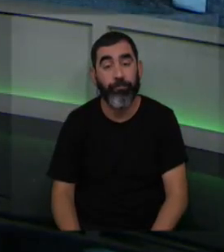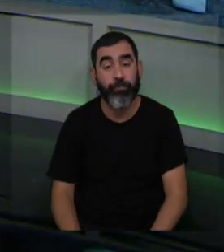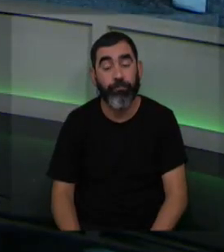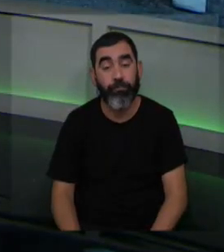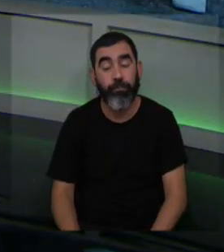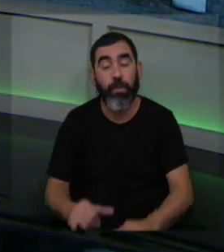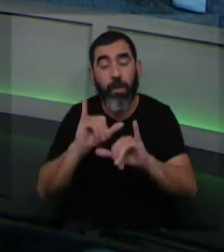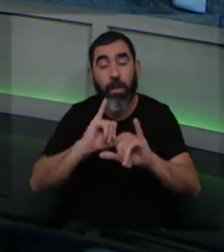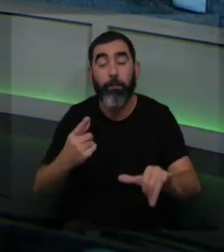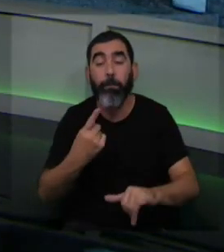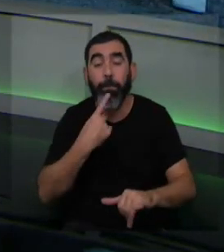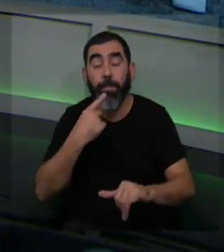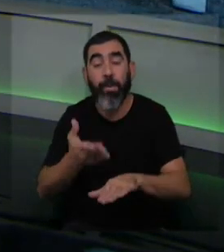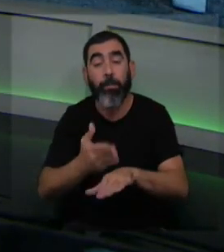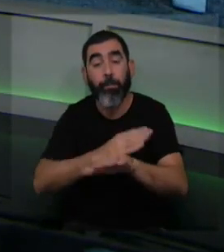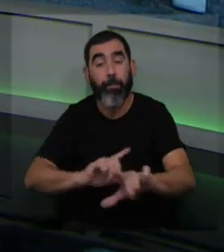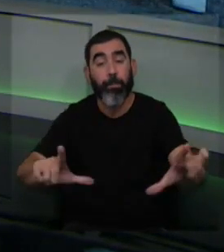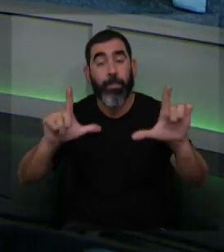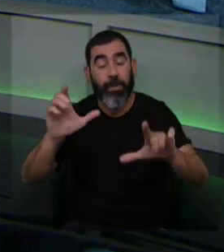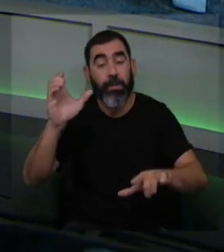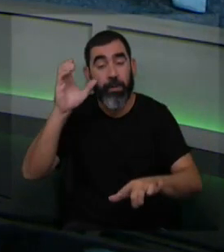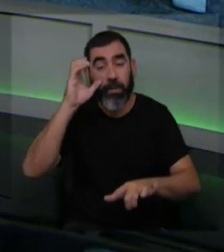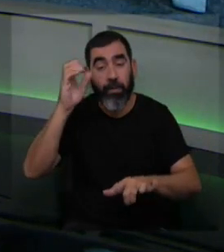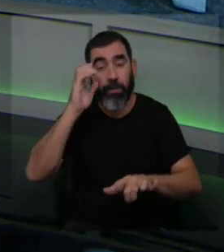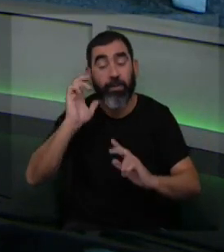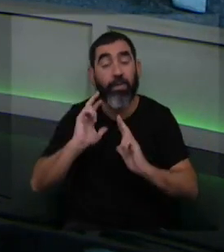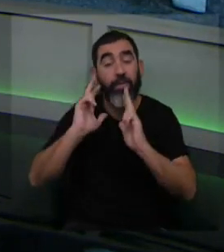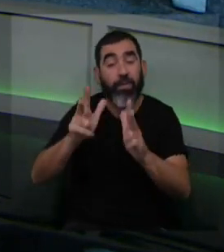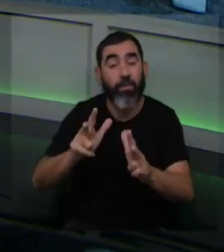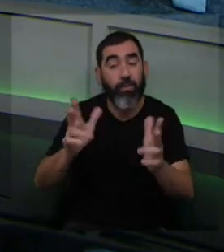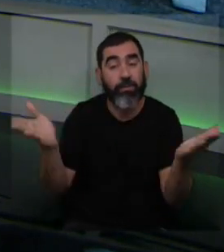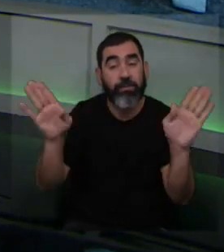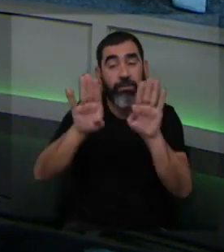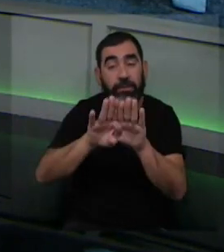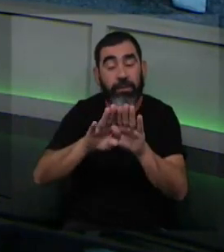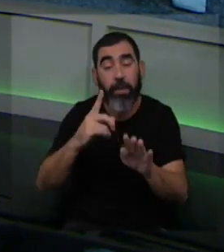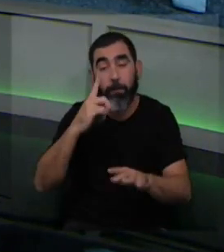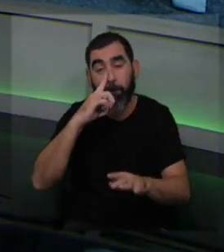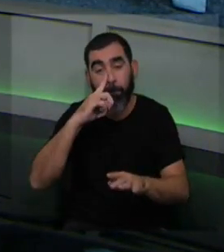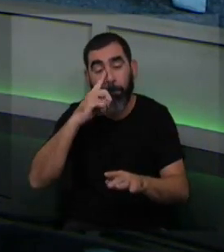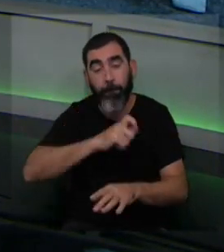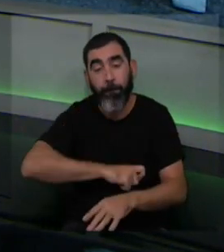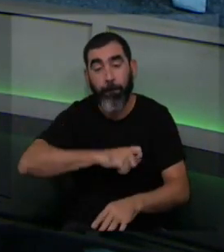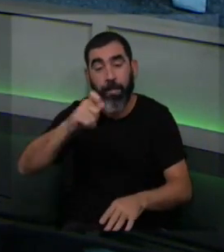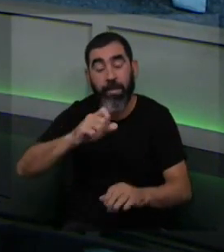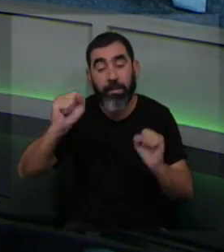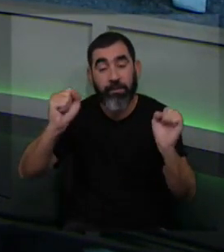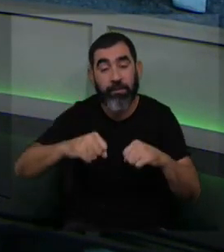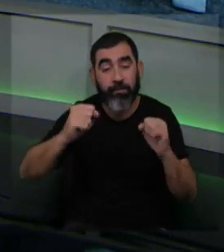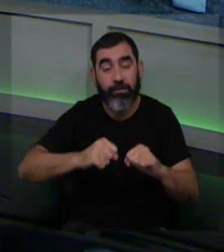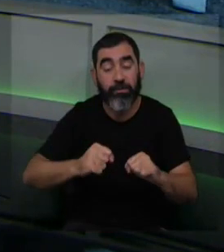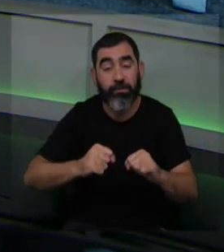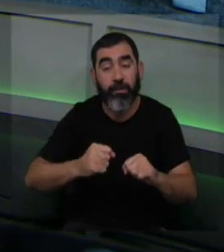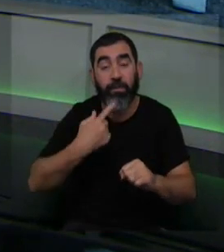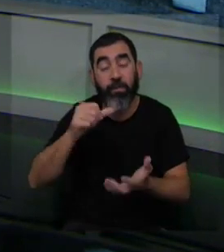Hablamos de la campaña política. La precandidata del Frente Amplio, Carolina Cose, se refirió al cierre de la planta en Minas de Fábricas Nacionales de Cerveza. Señaló